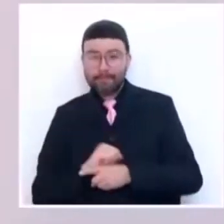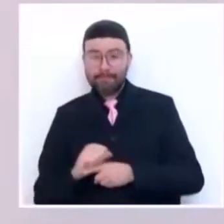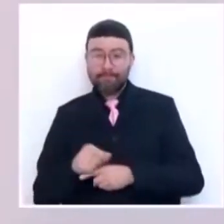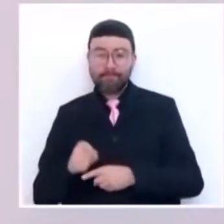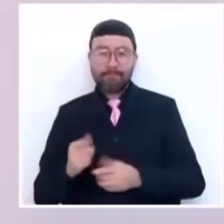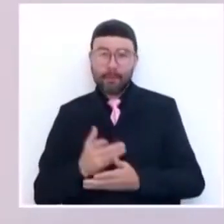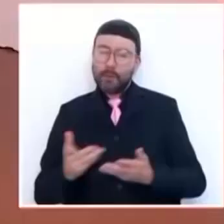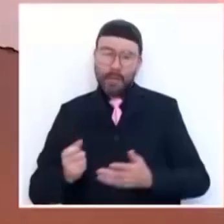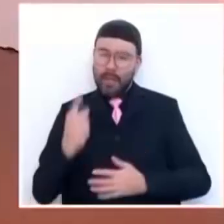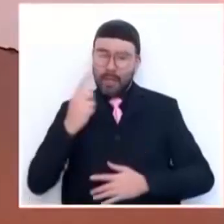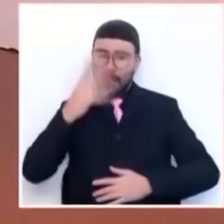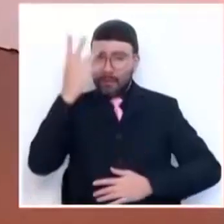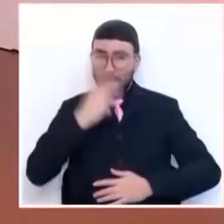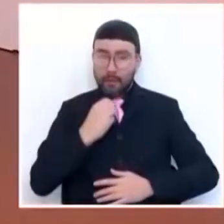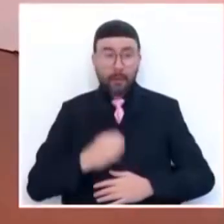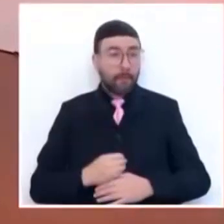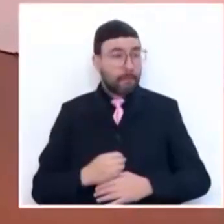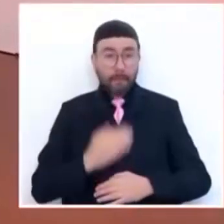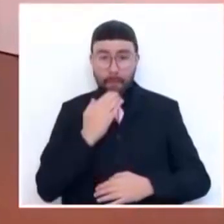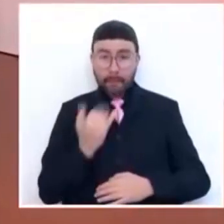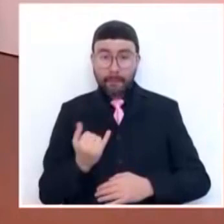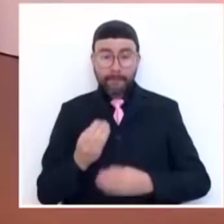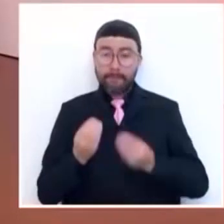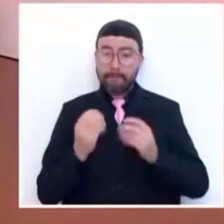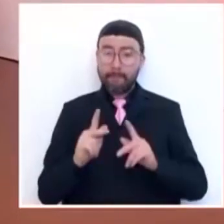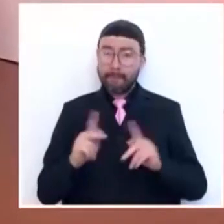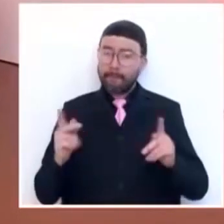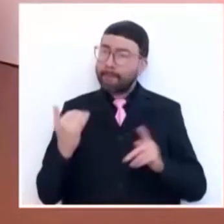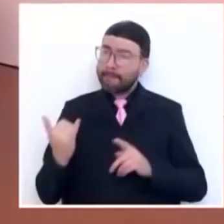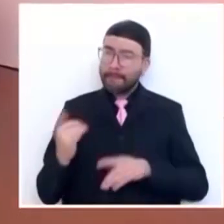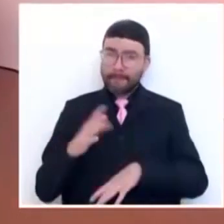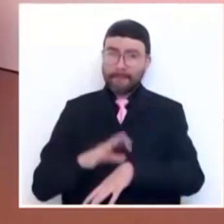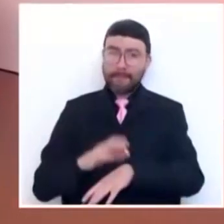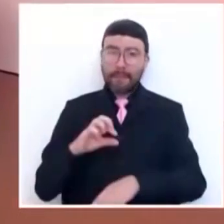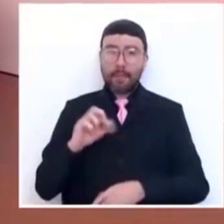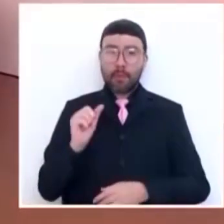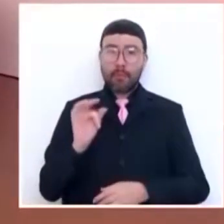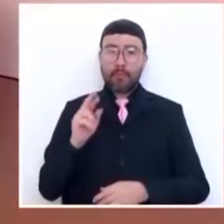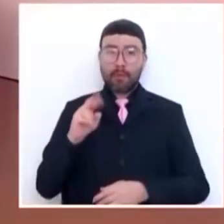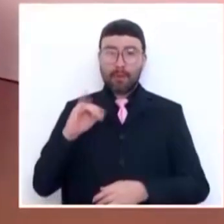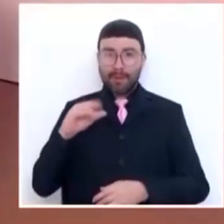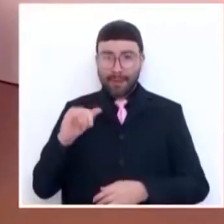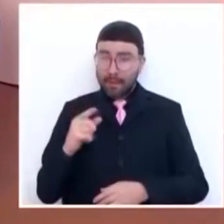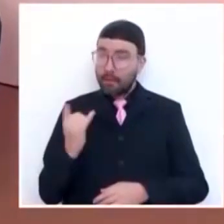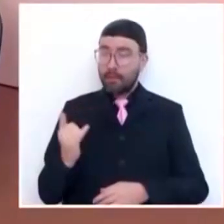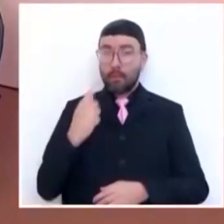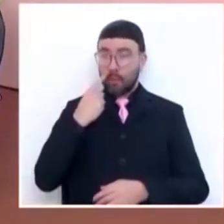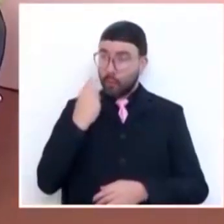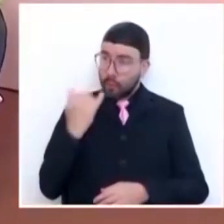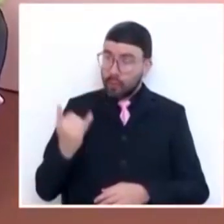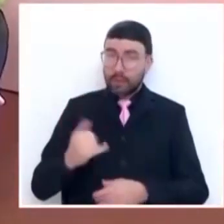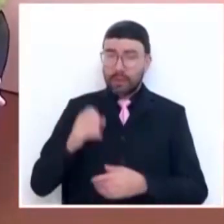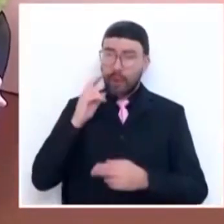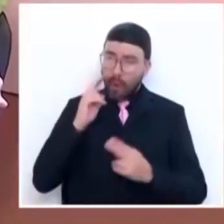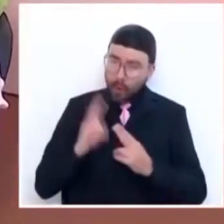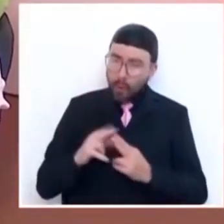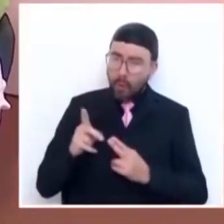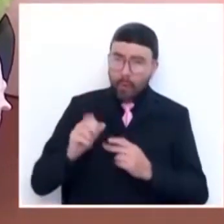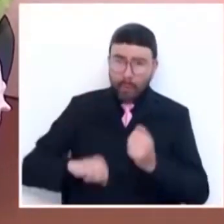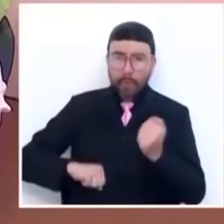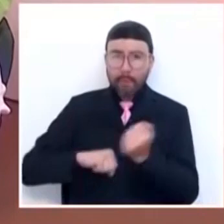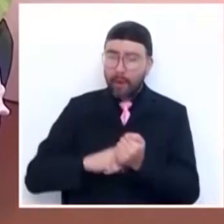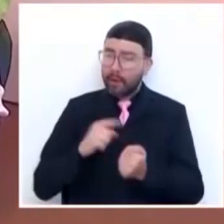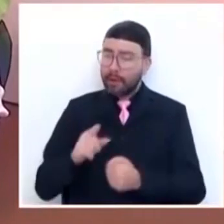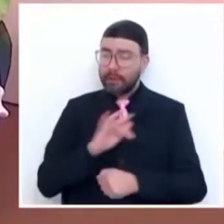es hermoso. Muchas personas como pues, la doctora Patricia, que fue a buscar también un conocimiento y un apoyo terapéutico,